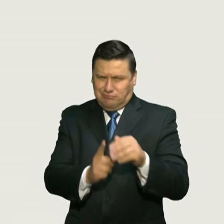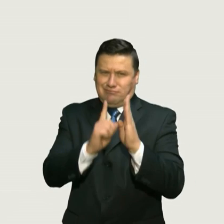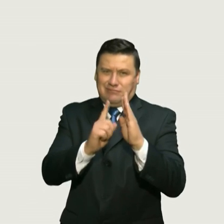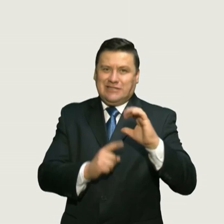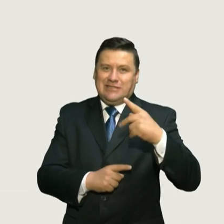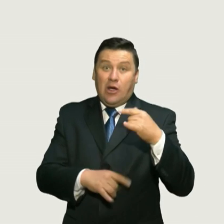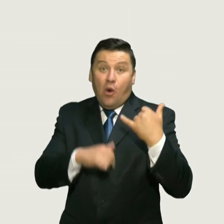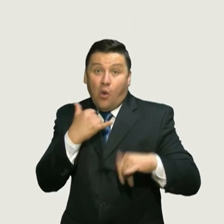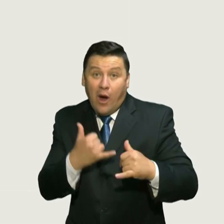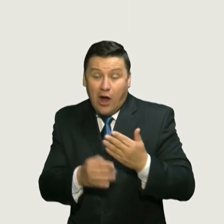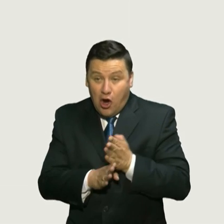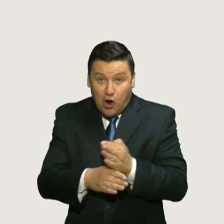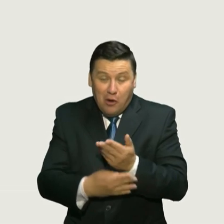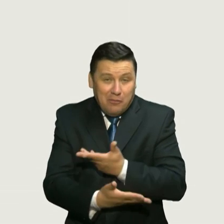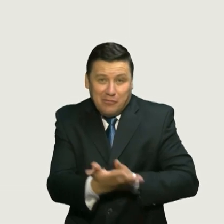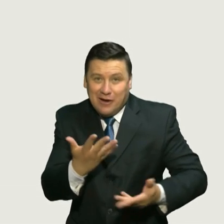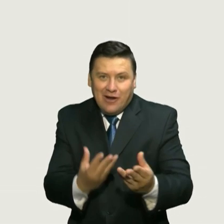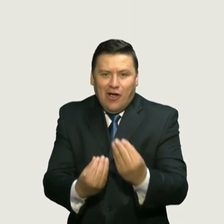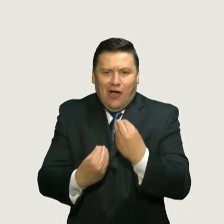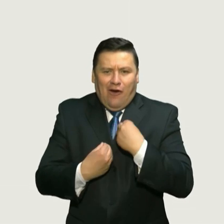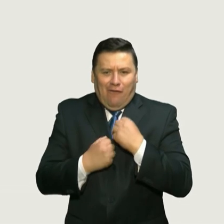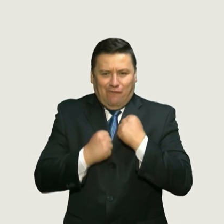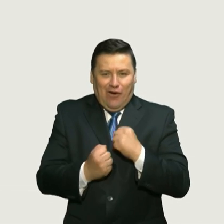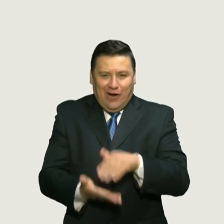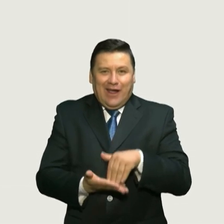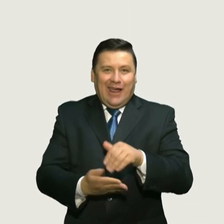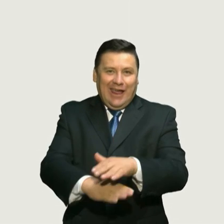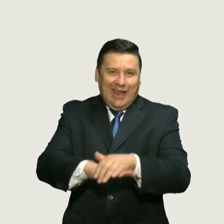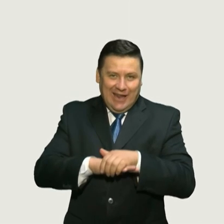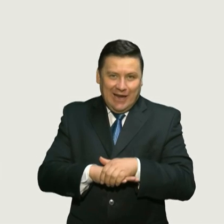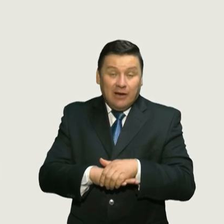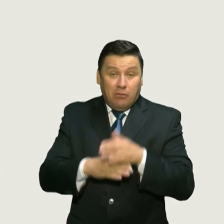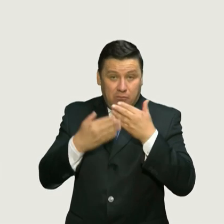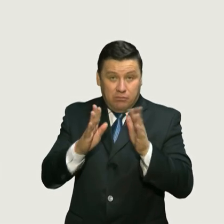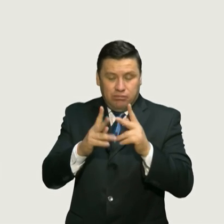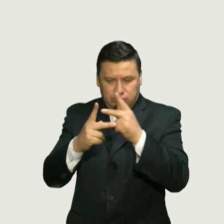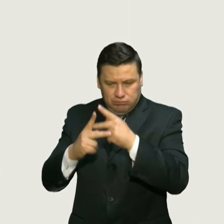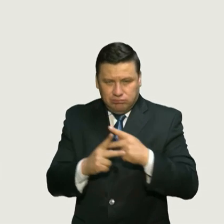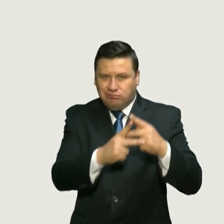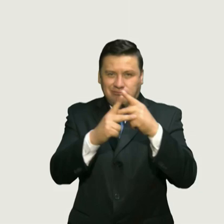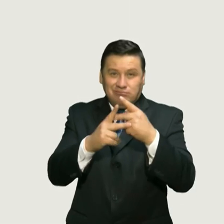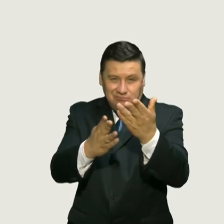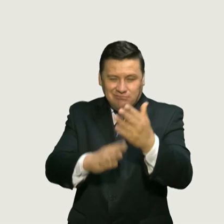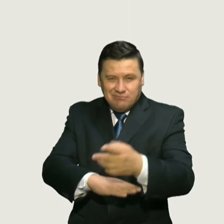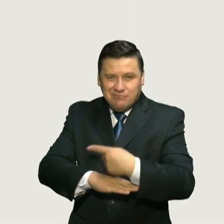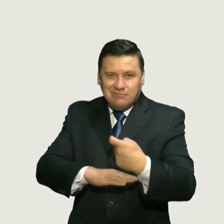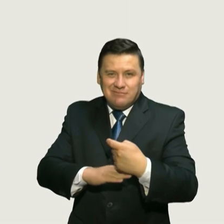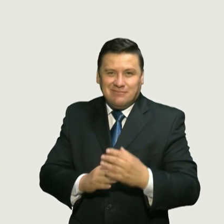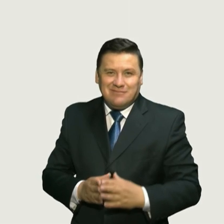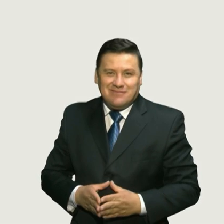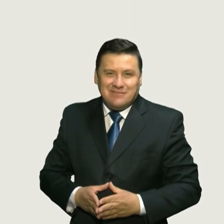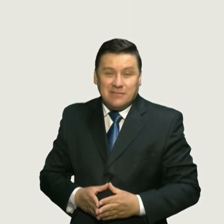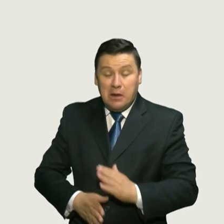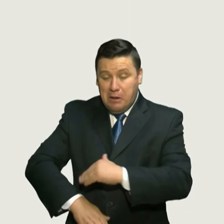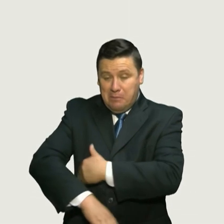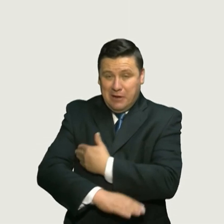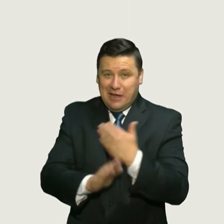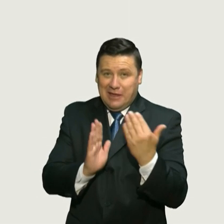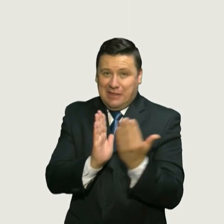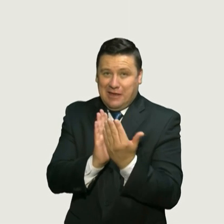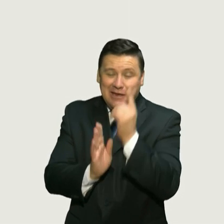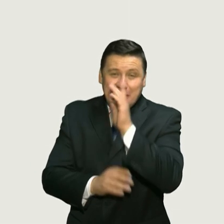The One Challenge. Juega, comparte y fortalece tu inglés. Disponible para descarga en Play Store de